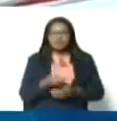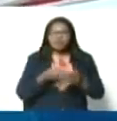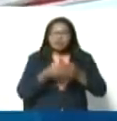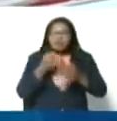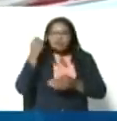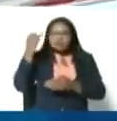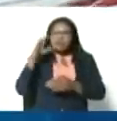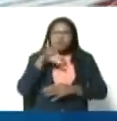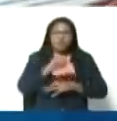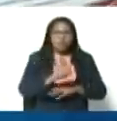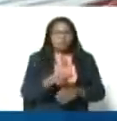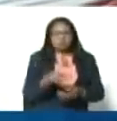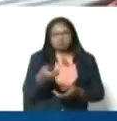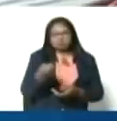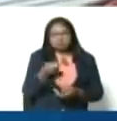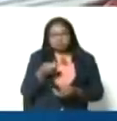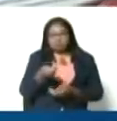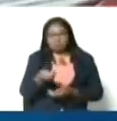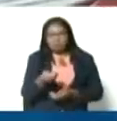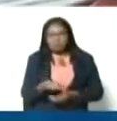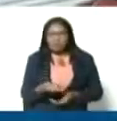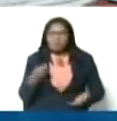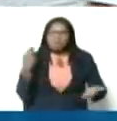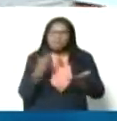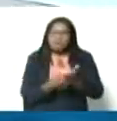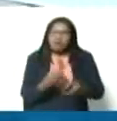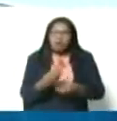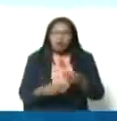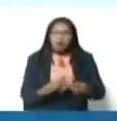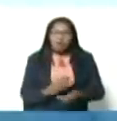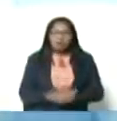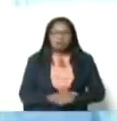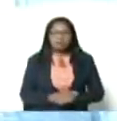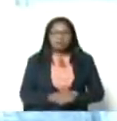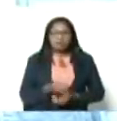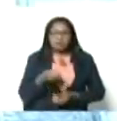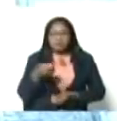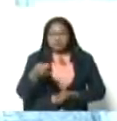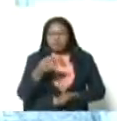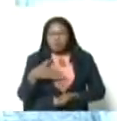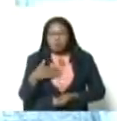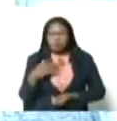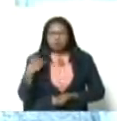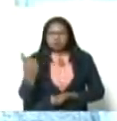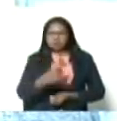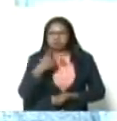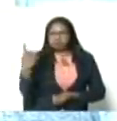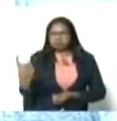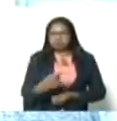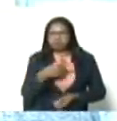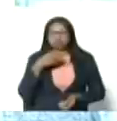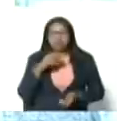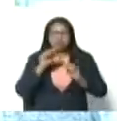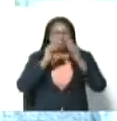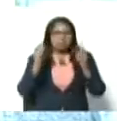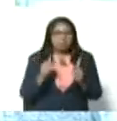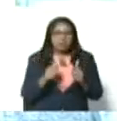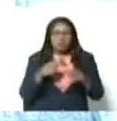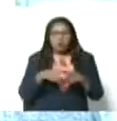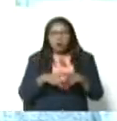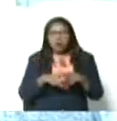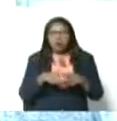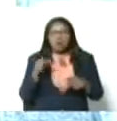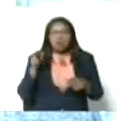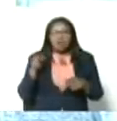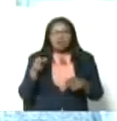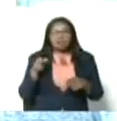Compro mi tarjeta, correcto, pago mi pasaje. Quiere decir que con la tarjeta yo podré circular por el sistema Metro, el sistema Metrobús